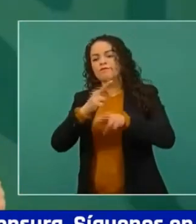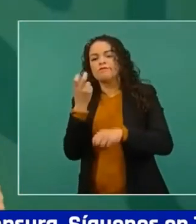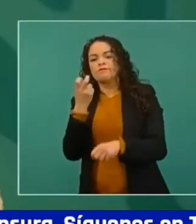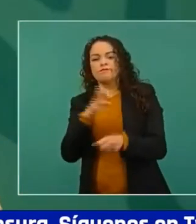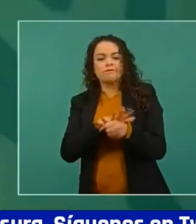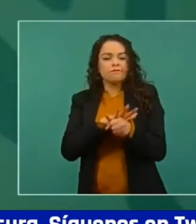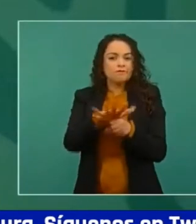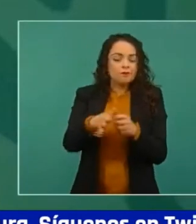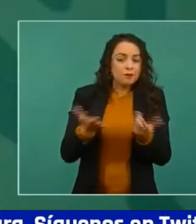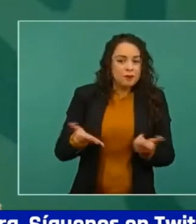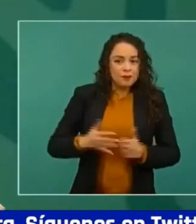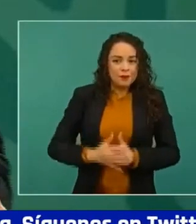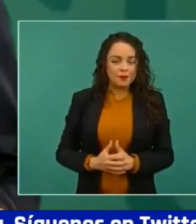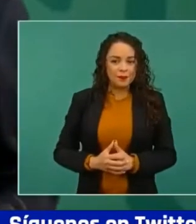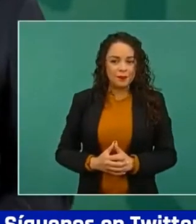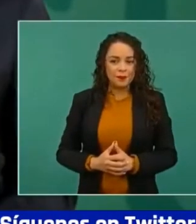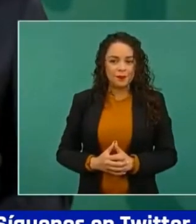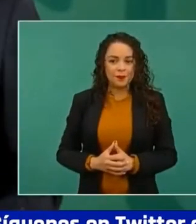Pues